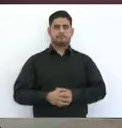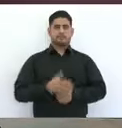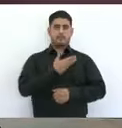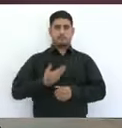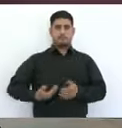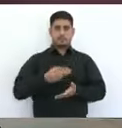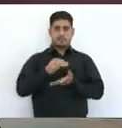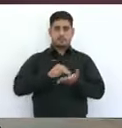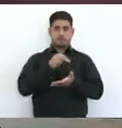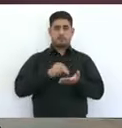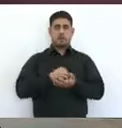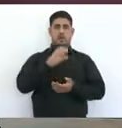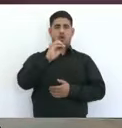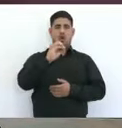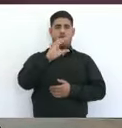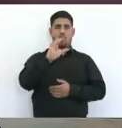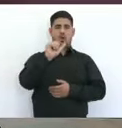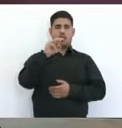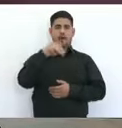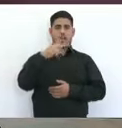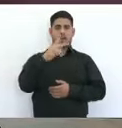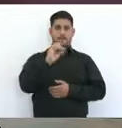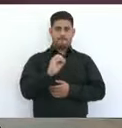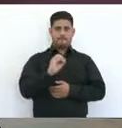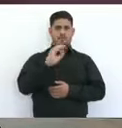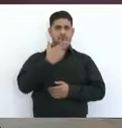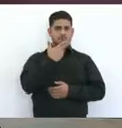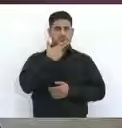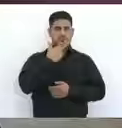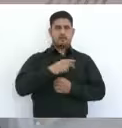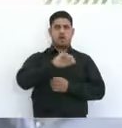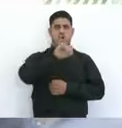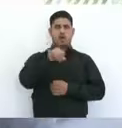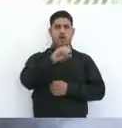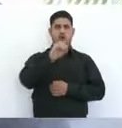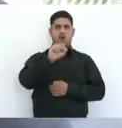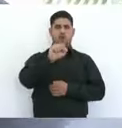Presidente Municipal de Ocampo, Chihuahua, José Luis Lozano Escandón.